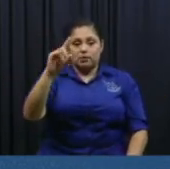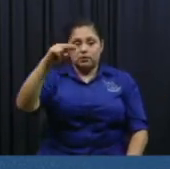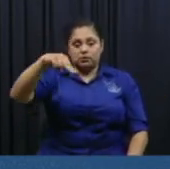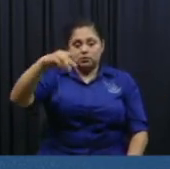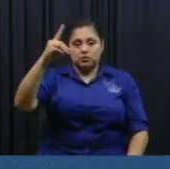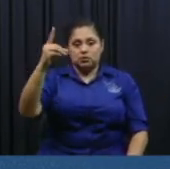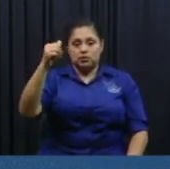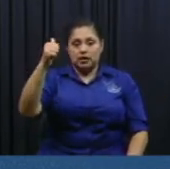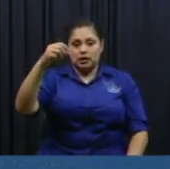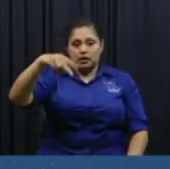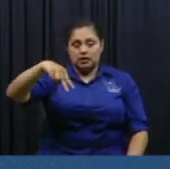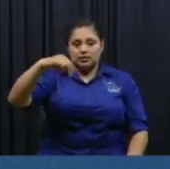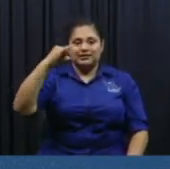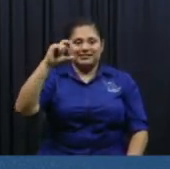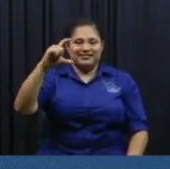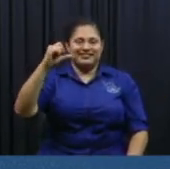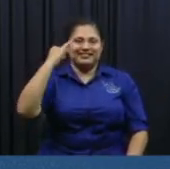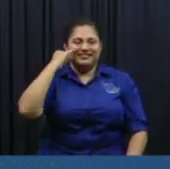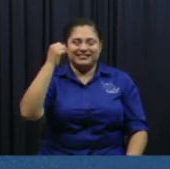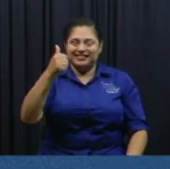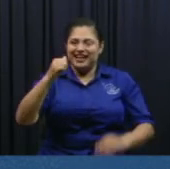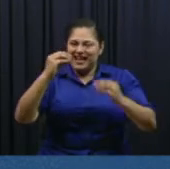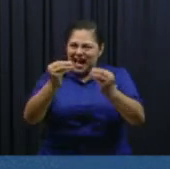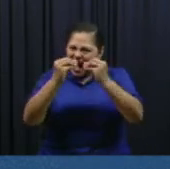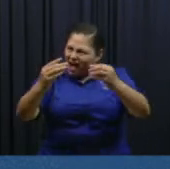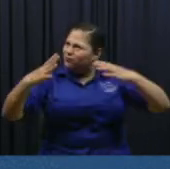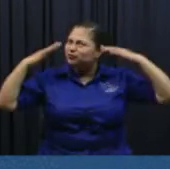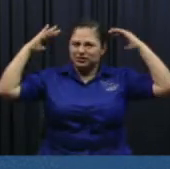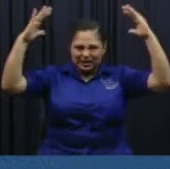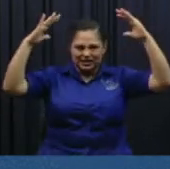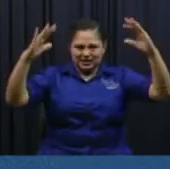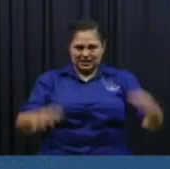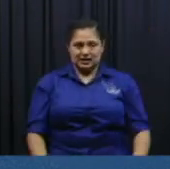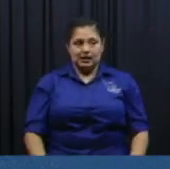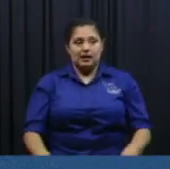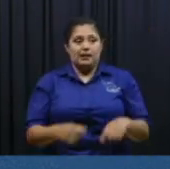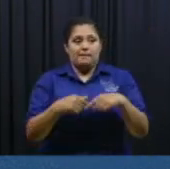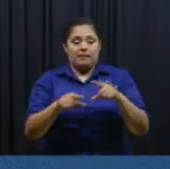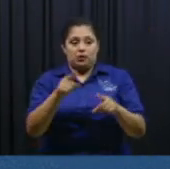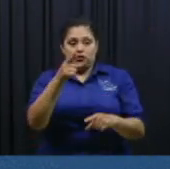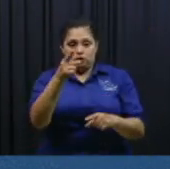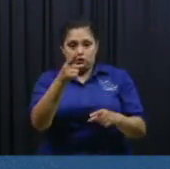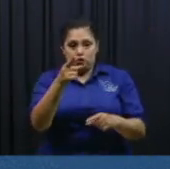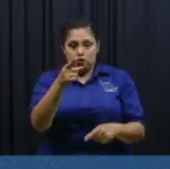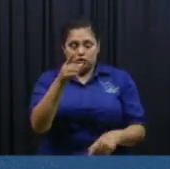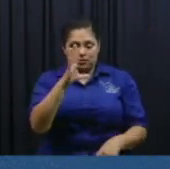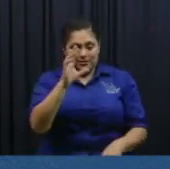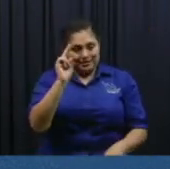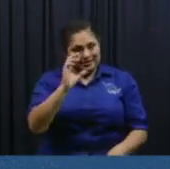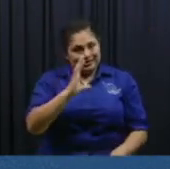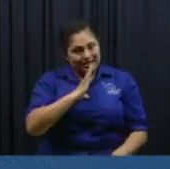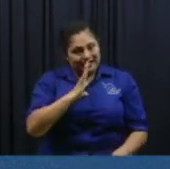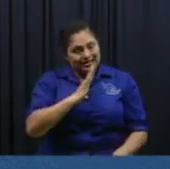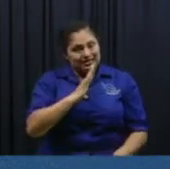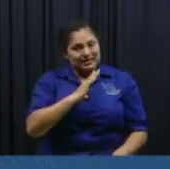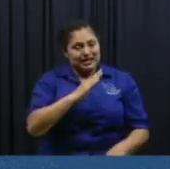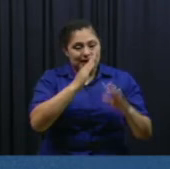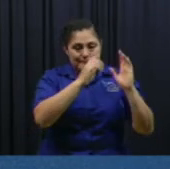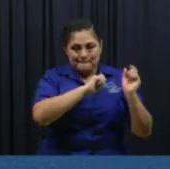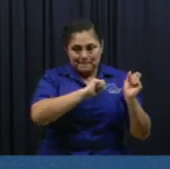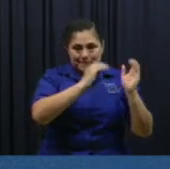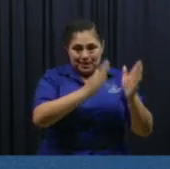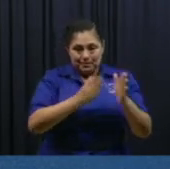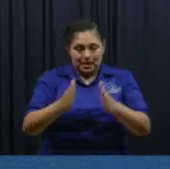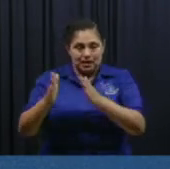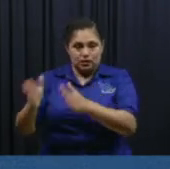abundancia pero para darte abundancia definitivamente tu recipiente debe de estar preparado vemos en el